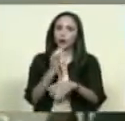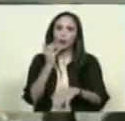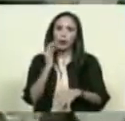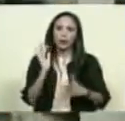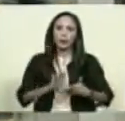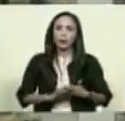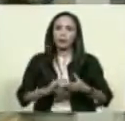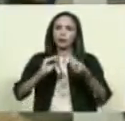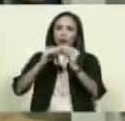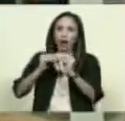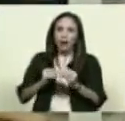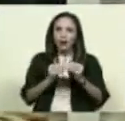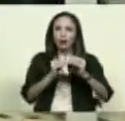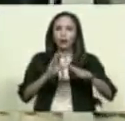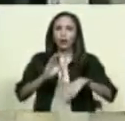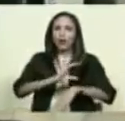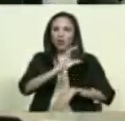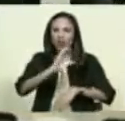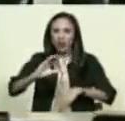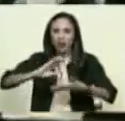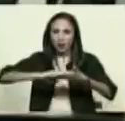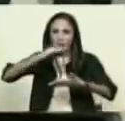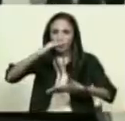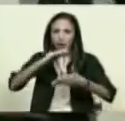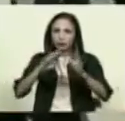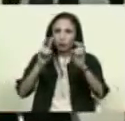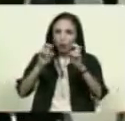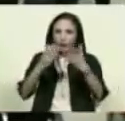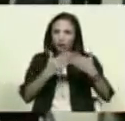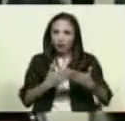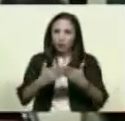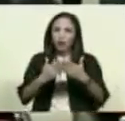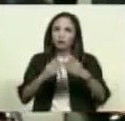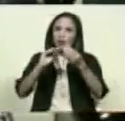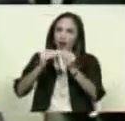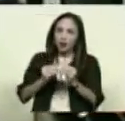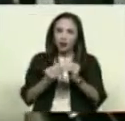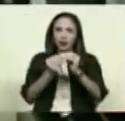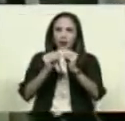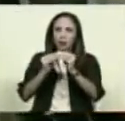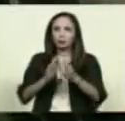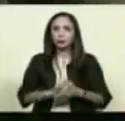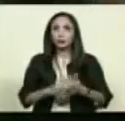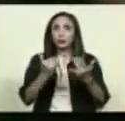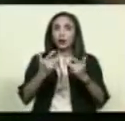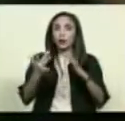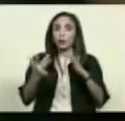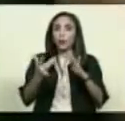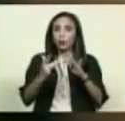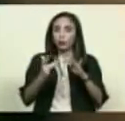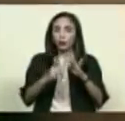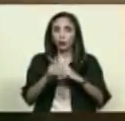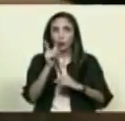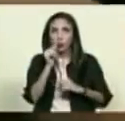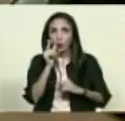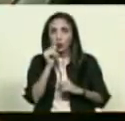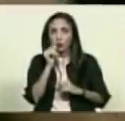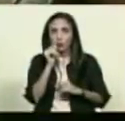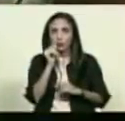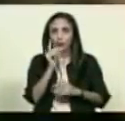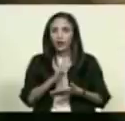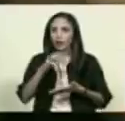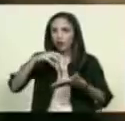de las canaimitas para los niños de las escuelas. En ese sentido vamos a hacer el pase acá al compañero secretario de la Juventud del Estado